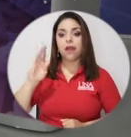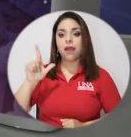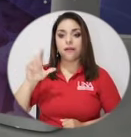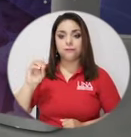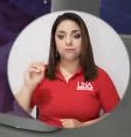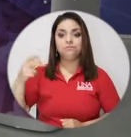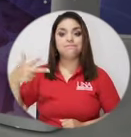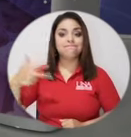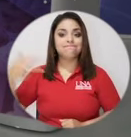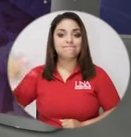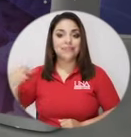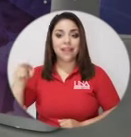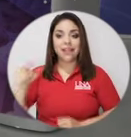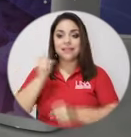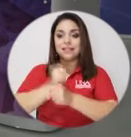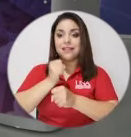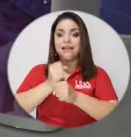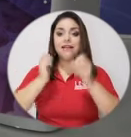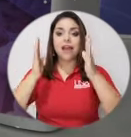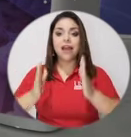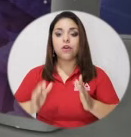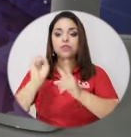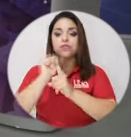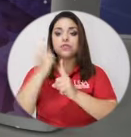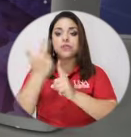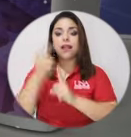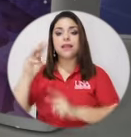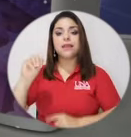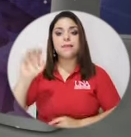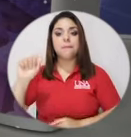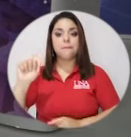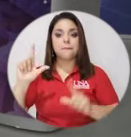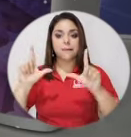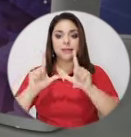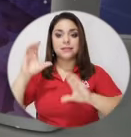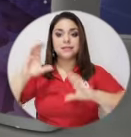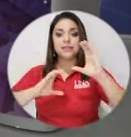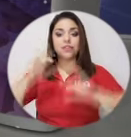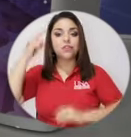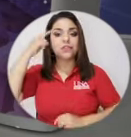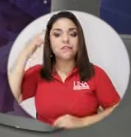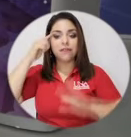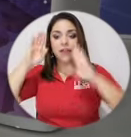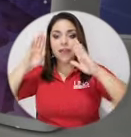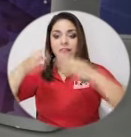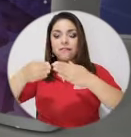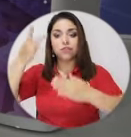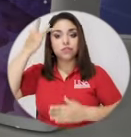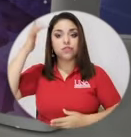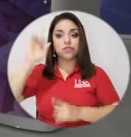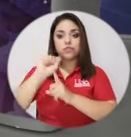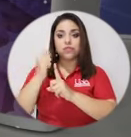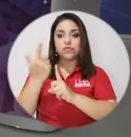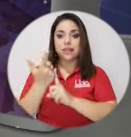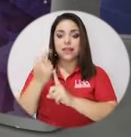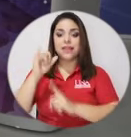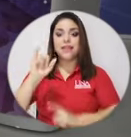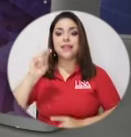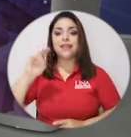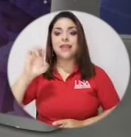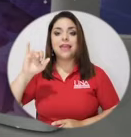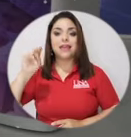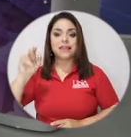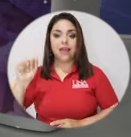Chávez, quien es trabajador social y máster en ciencias cognitivas con énfasis en cognición social del INEINA de